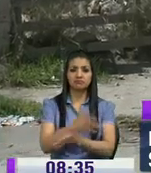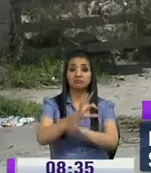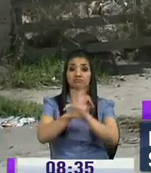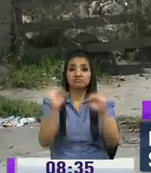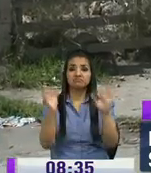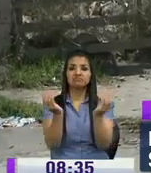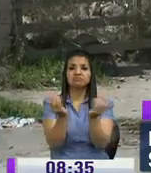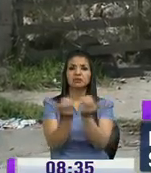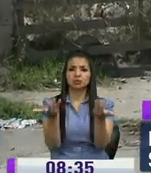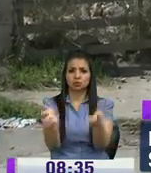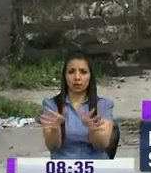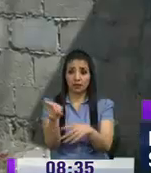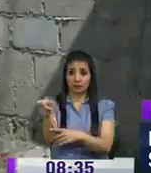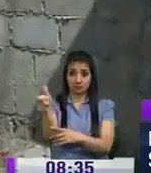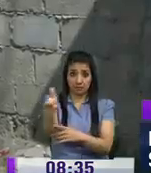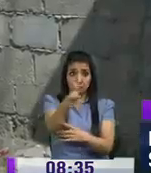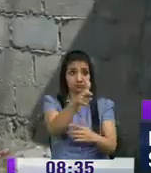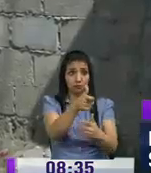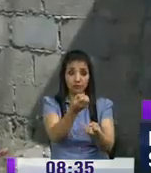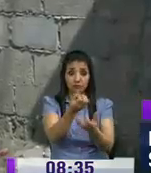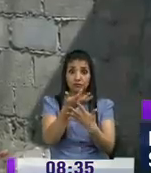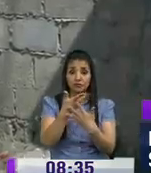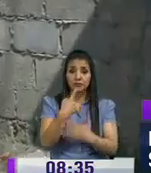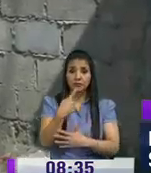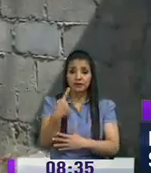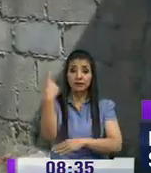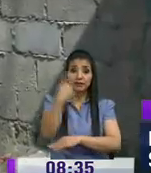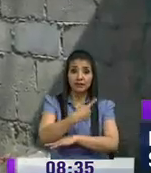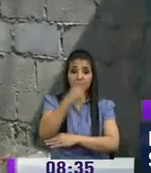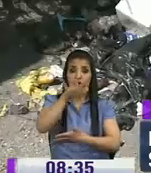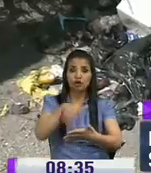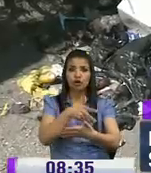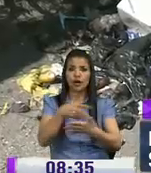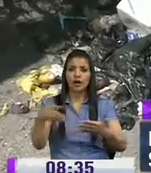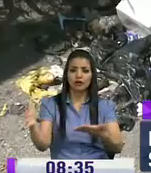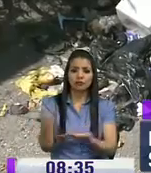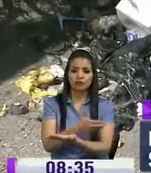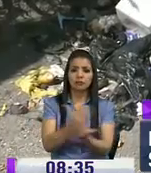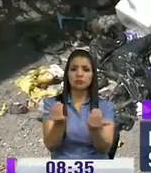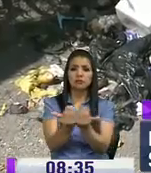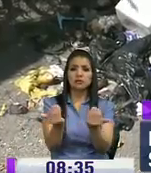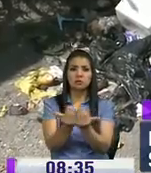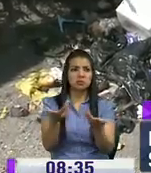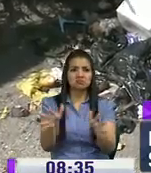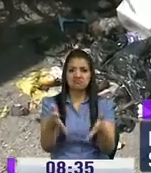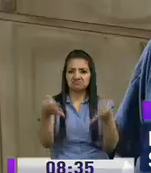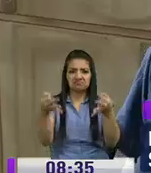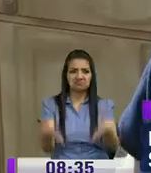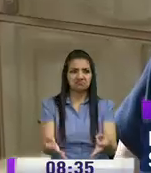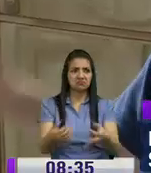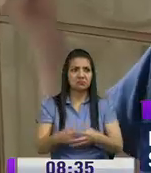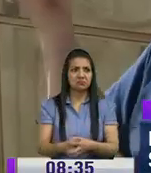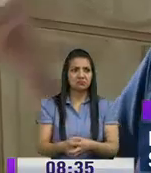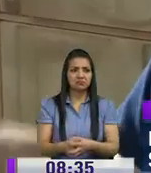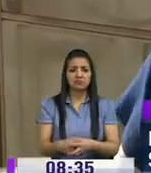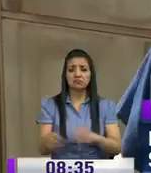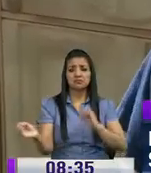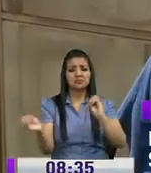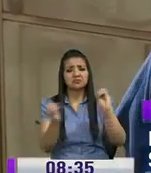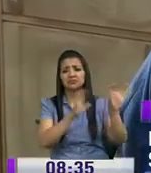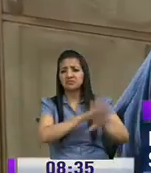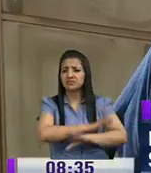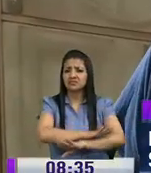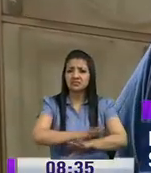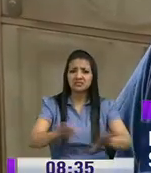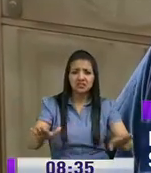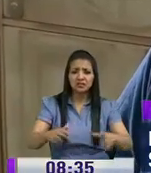basura. Según el testimonio de los vecinos, los días y horarios fijados para el retiro de desechos no se cumplen. Vivimos abandonados de